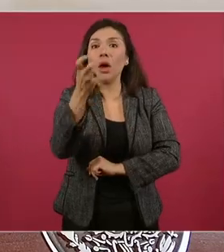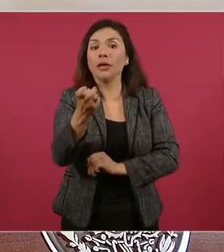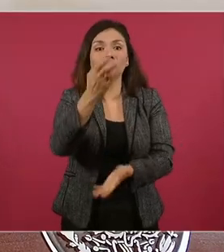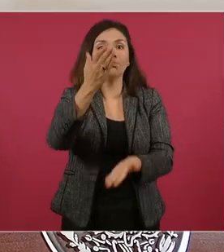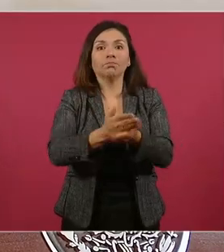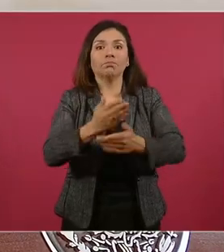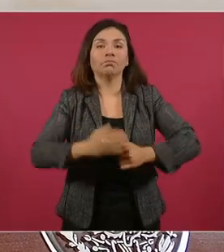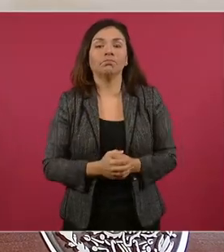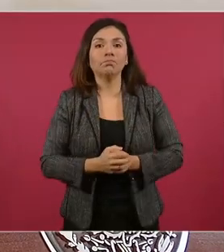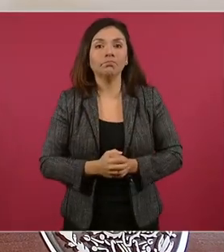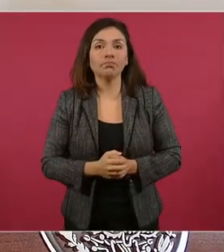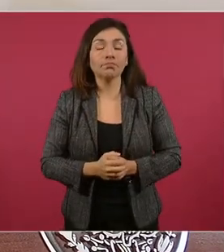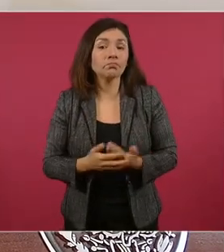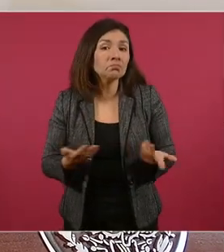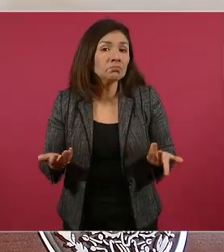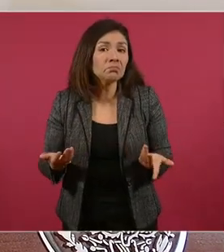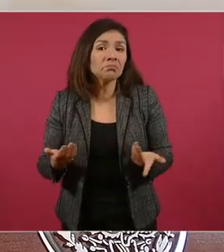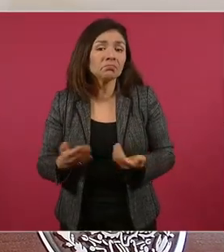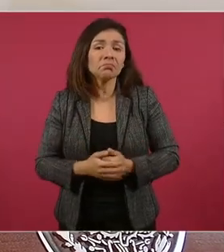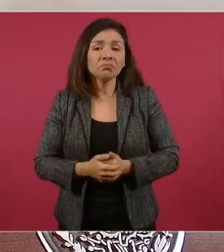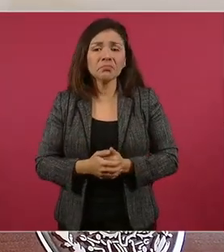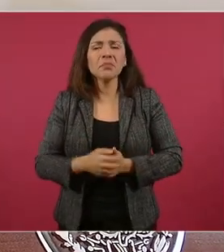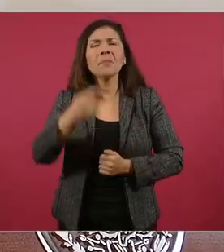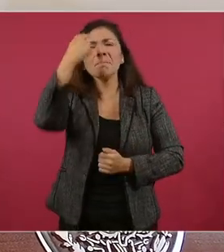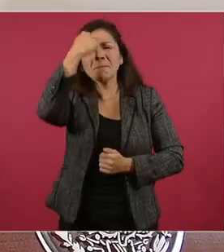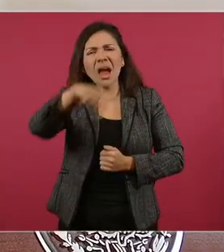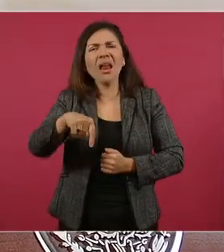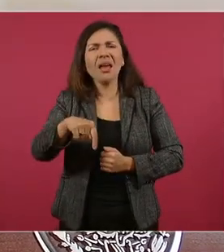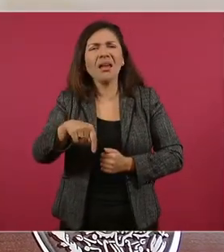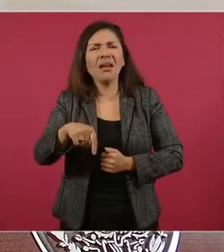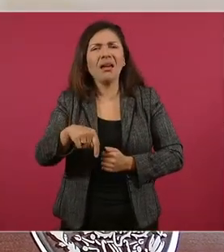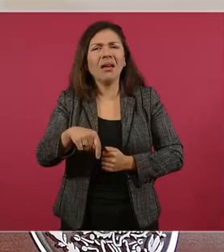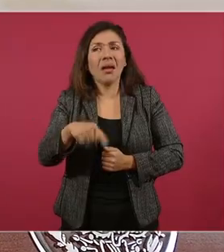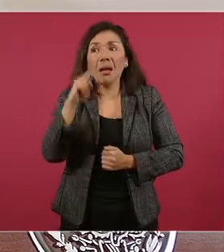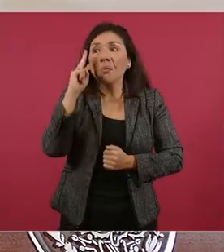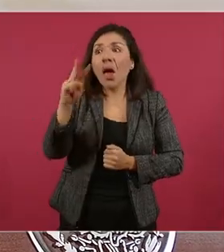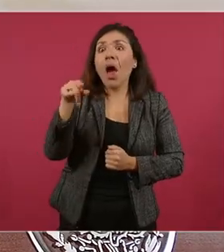Entonces, ¿para qué el espectáculo?